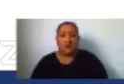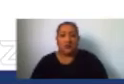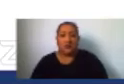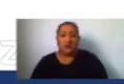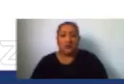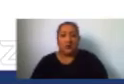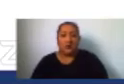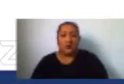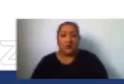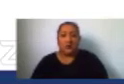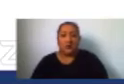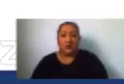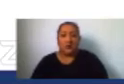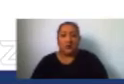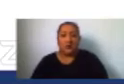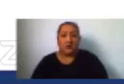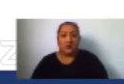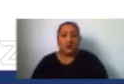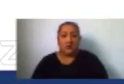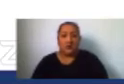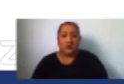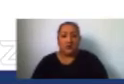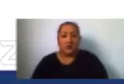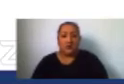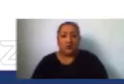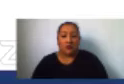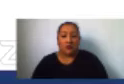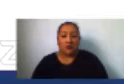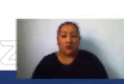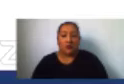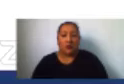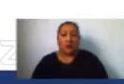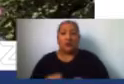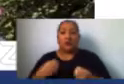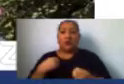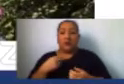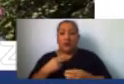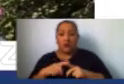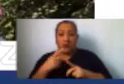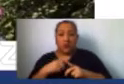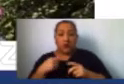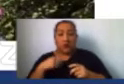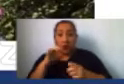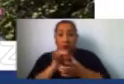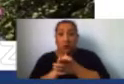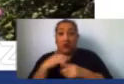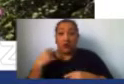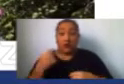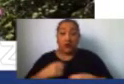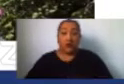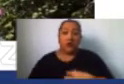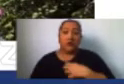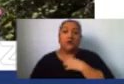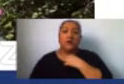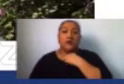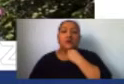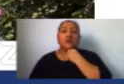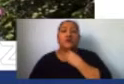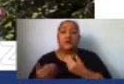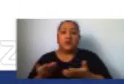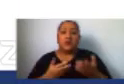Entre los variados factores destacamos, al igual que nuestros compañeros, el descontrol en el servicio de